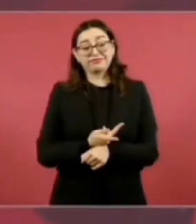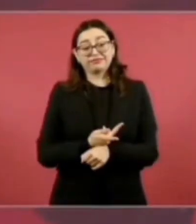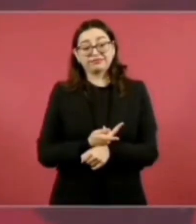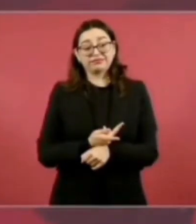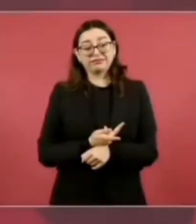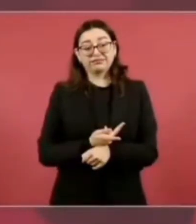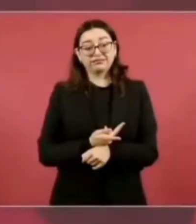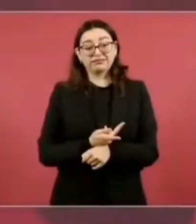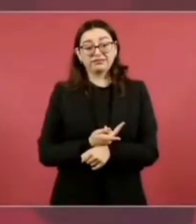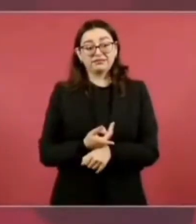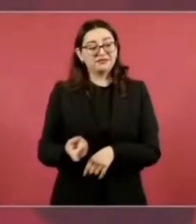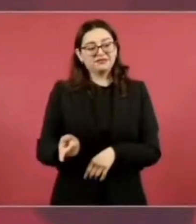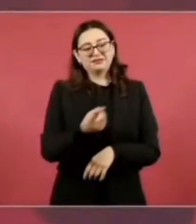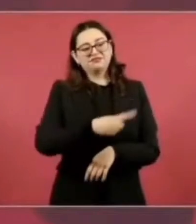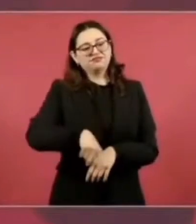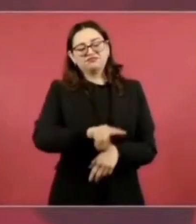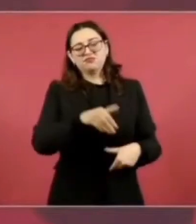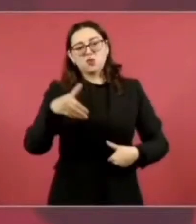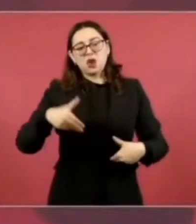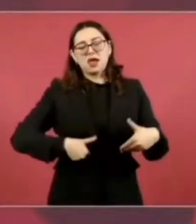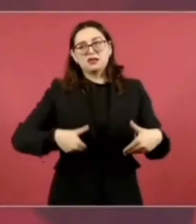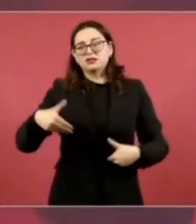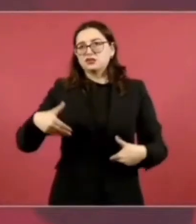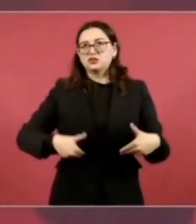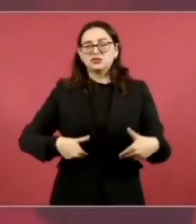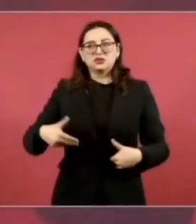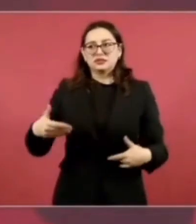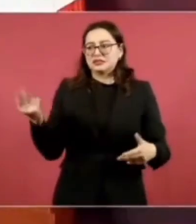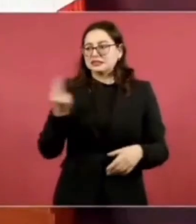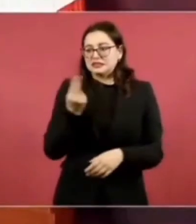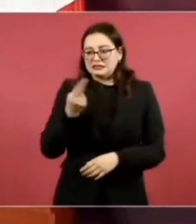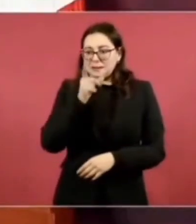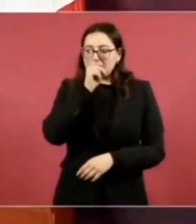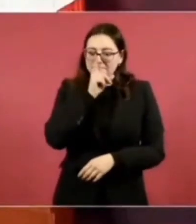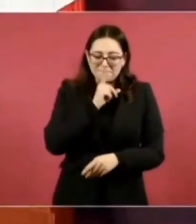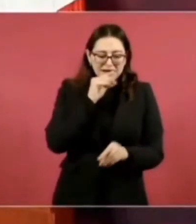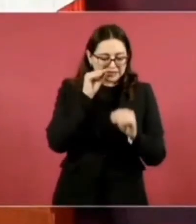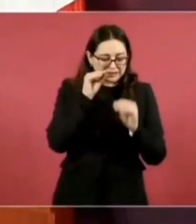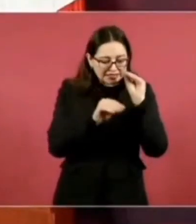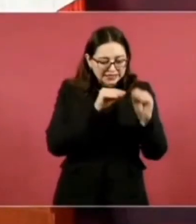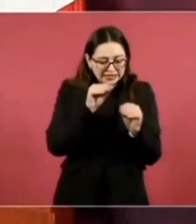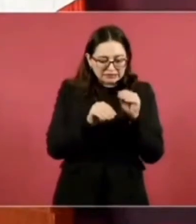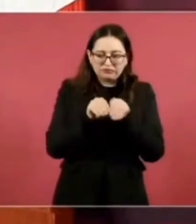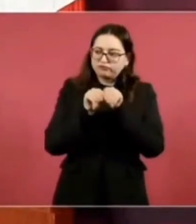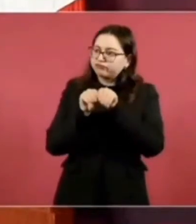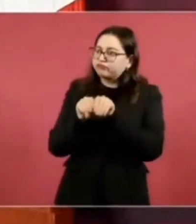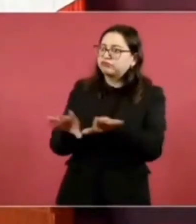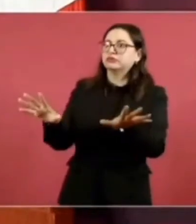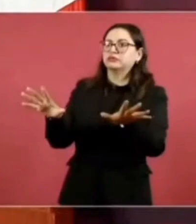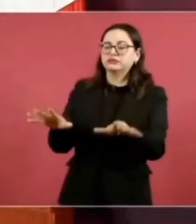muy molestos. Muy molestos, muy molestos.